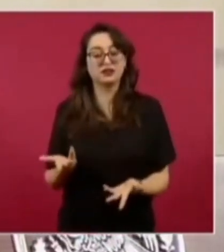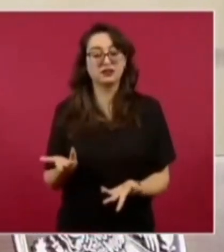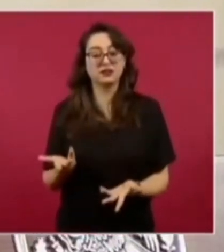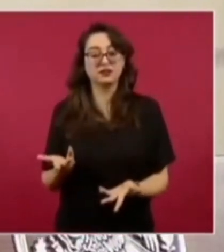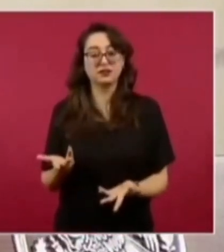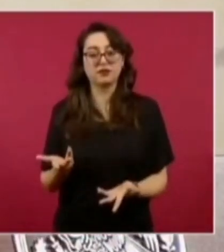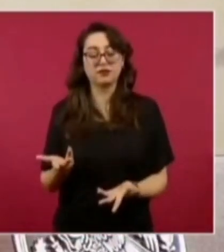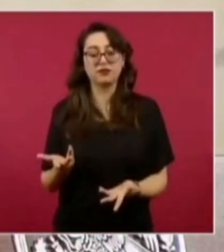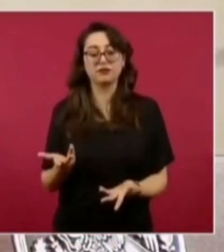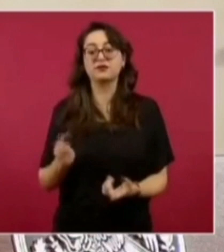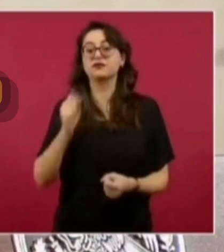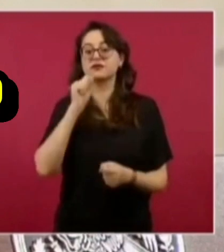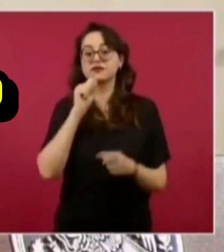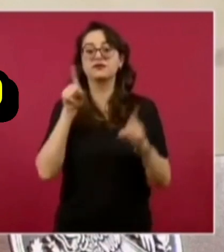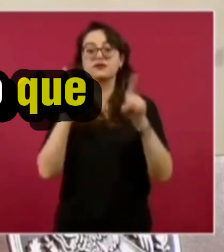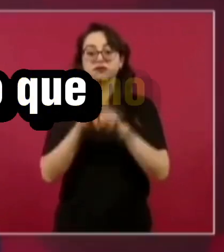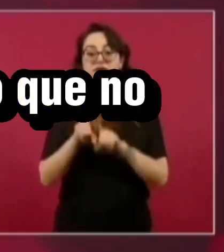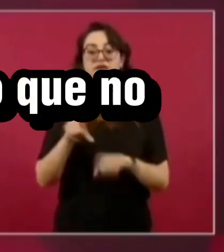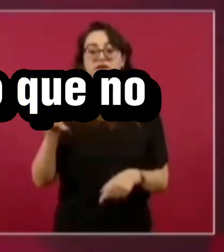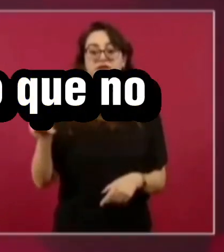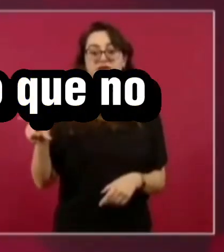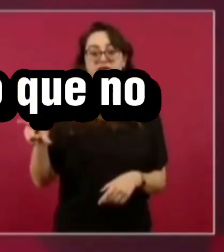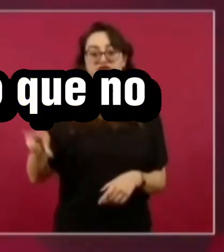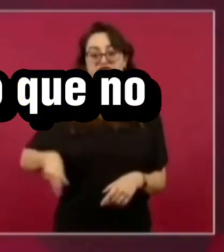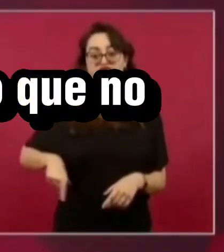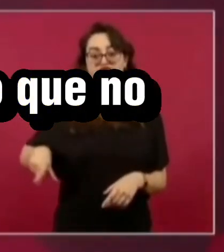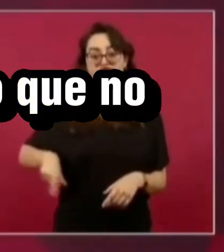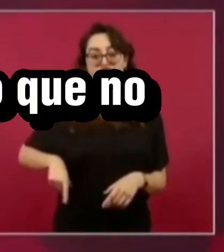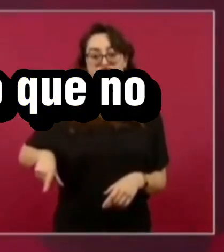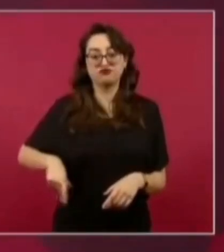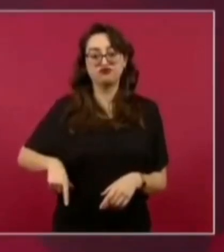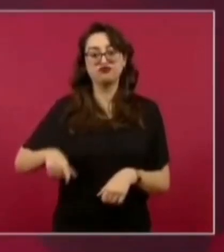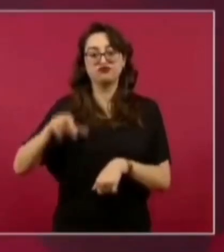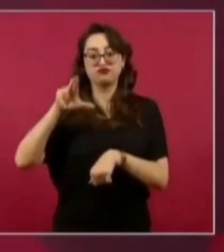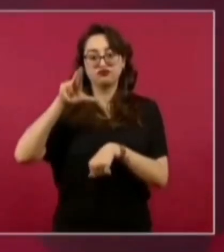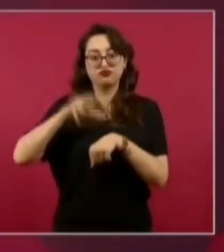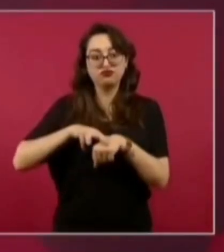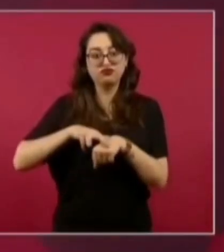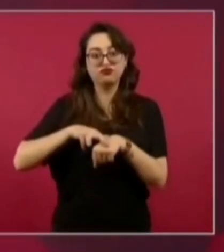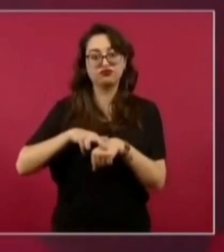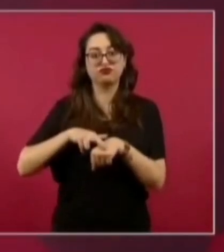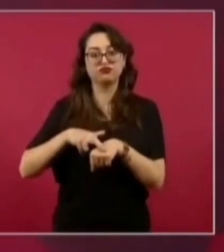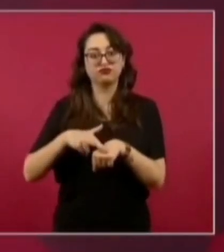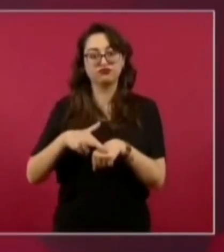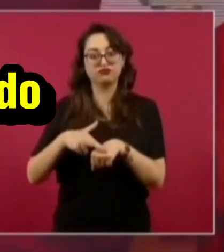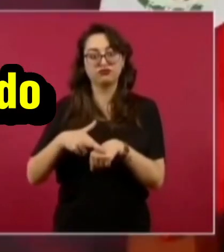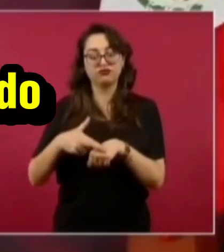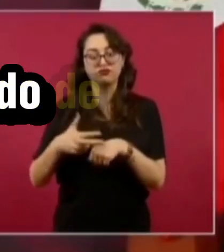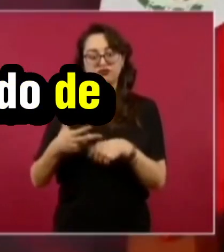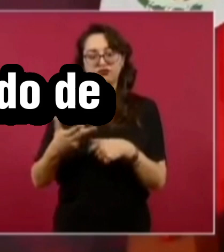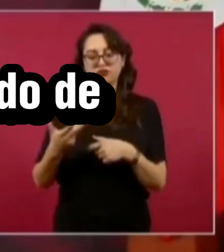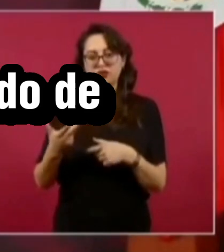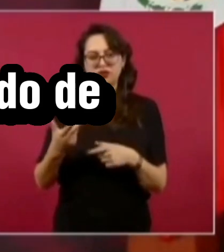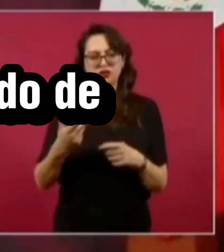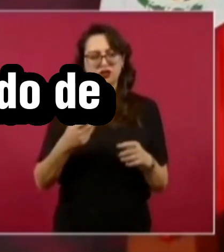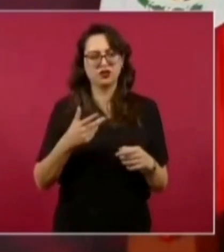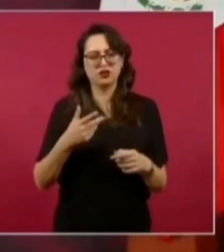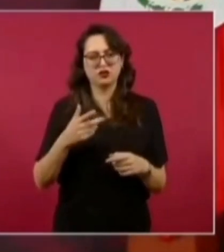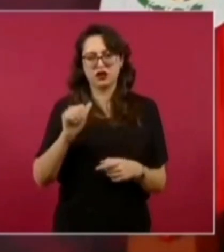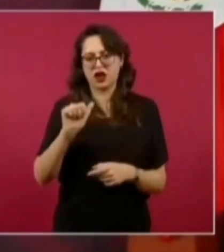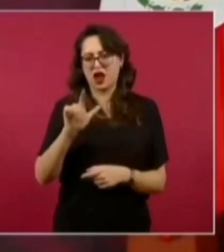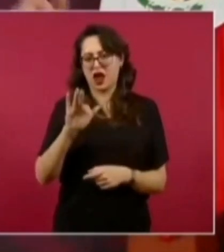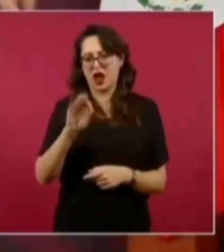llenar de corrupción, este gobierno que no se dejó corromper, este gobierno que simplemente se ha encargado de darle lo